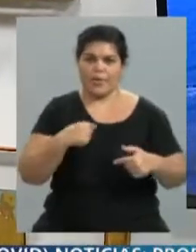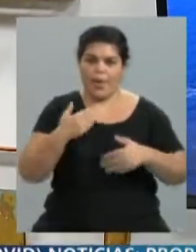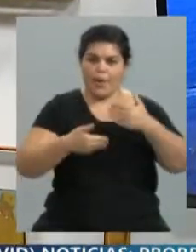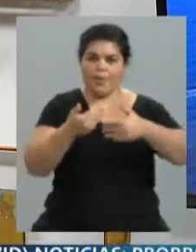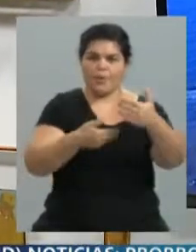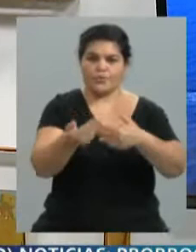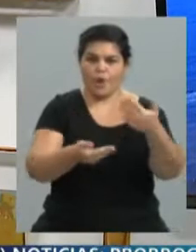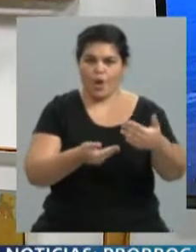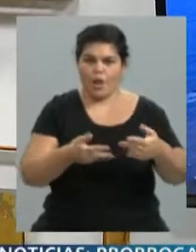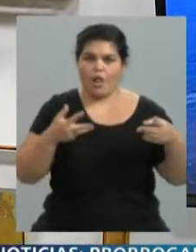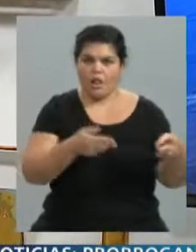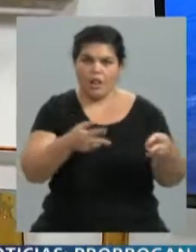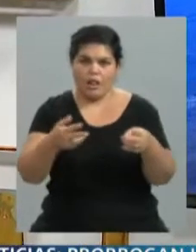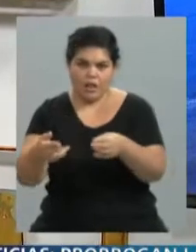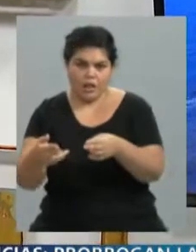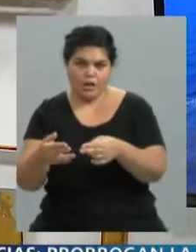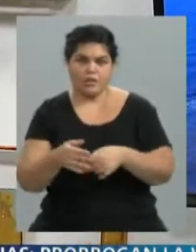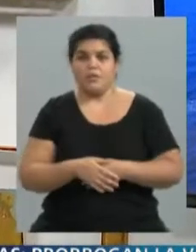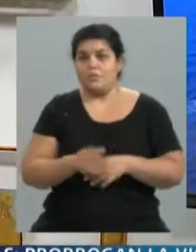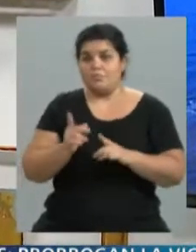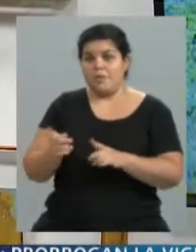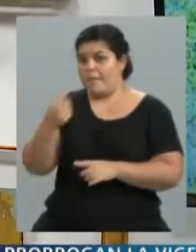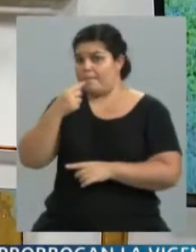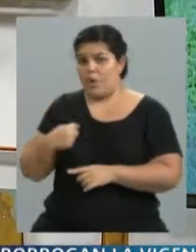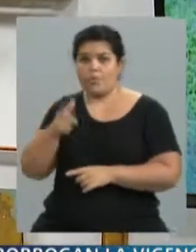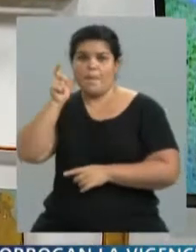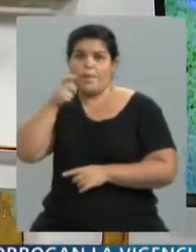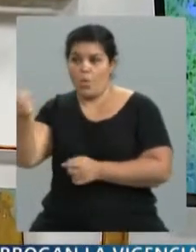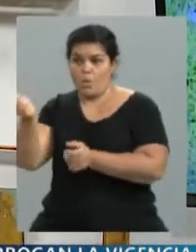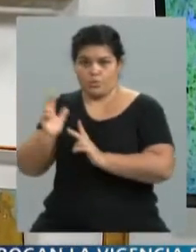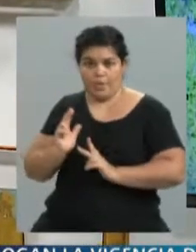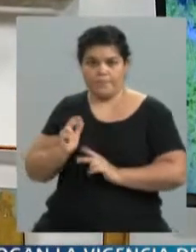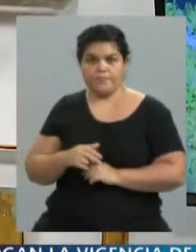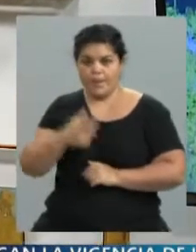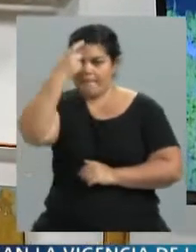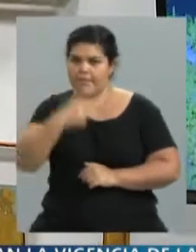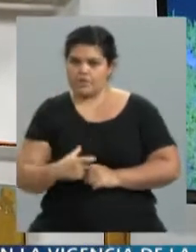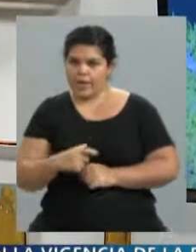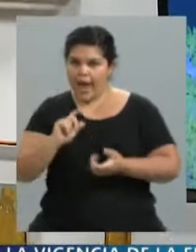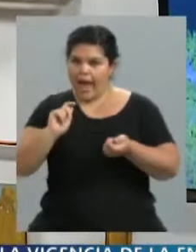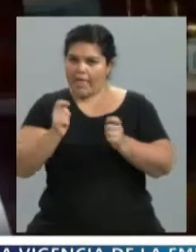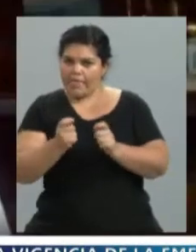La última pregunta y tiene que ver con lo que nos decían recién desde la producción. ¿Los humanos nos adaptaremos o qué?